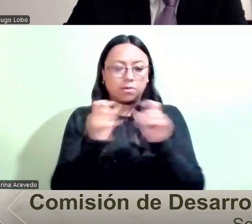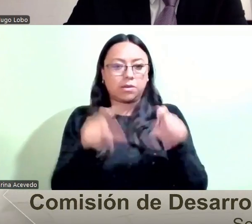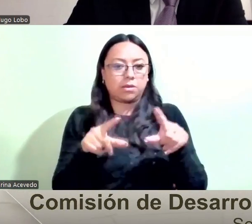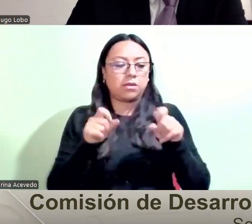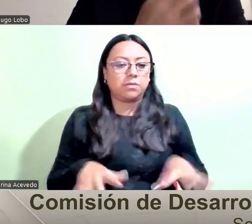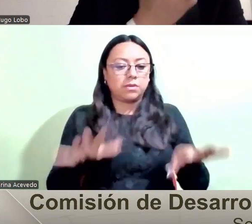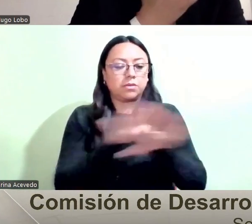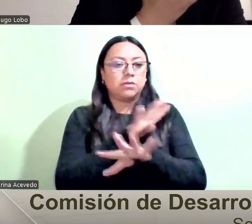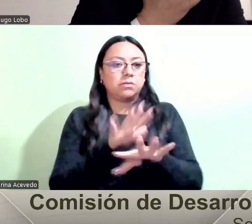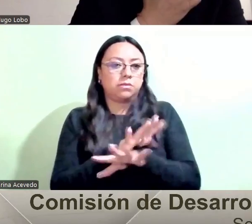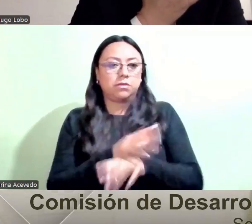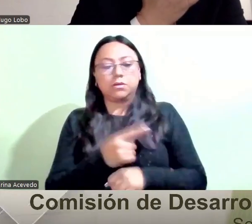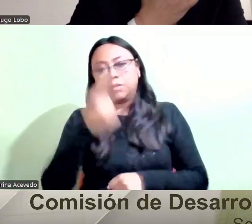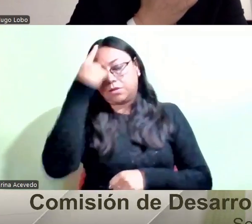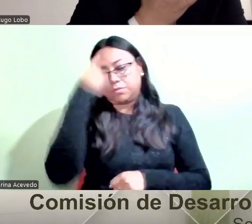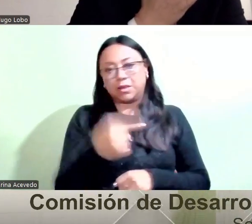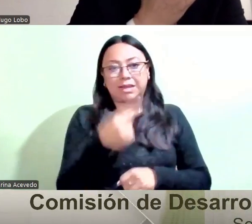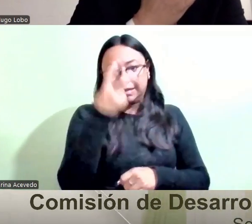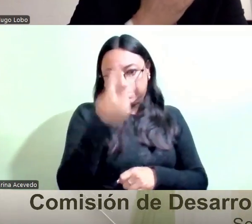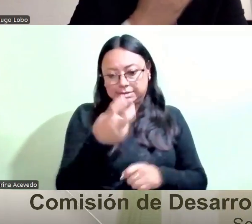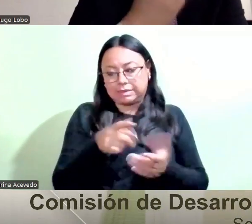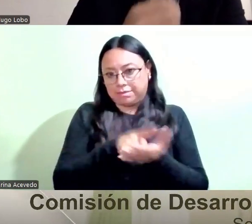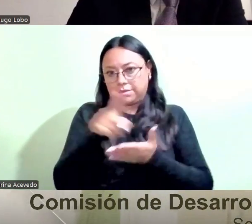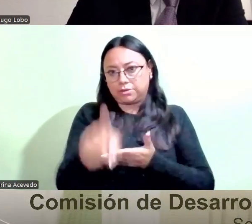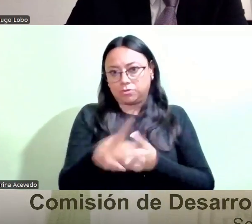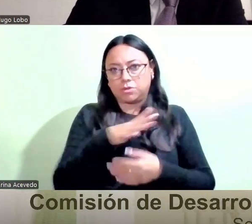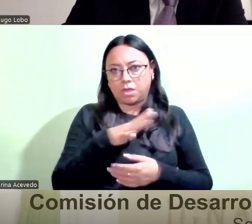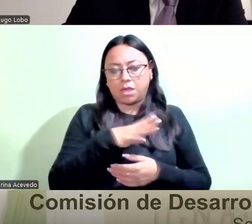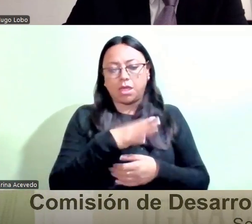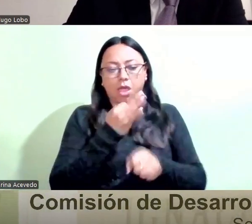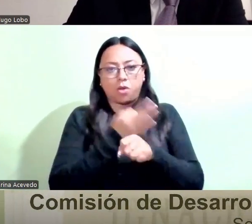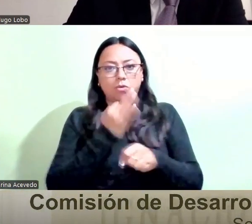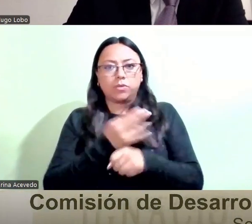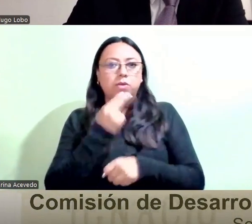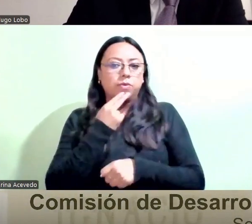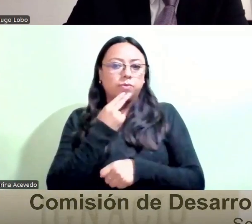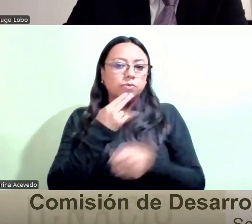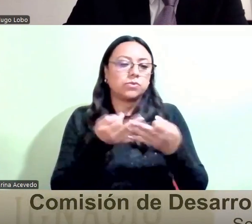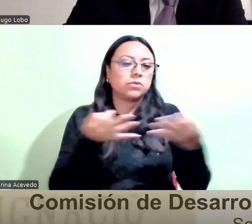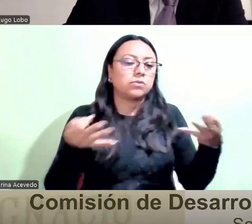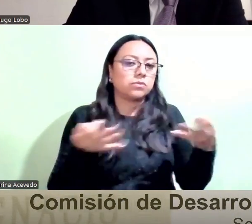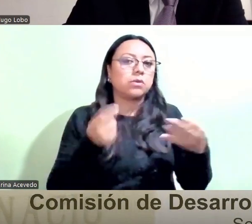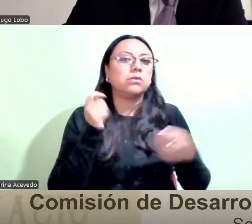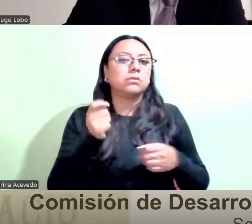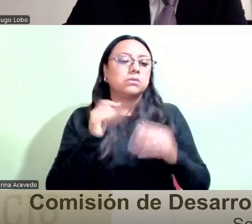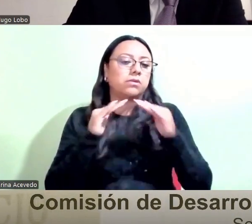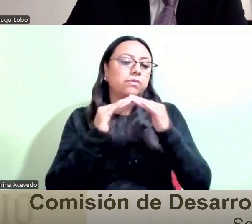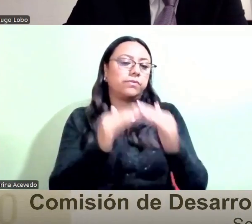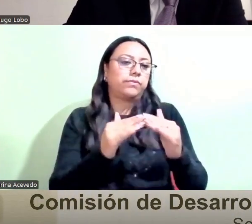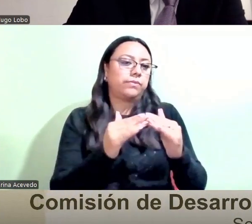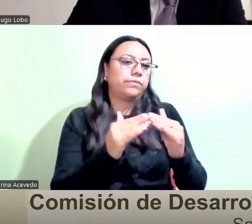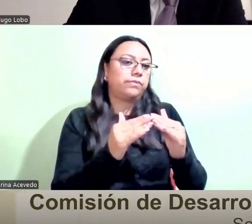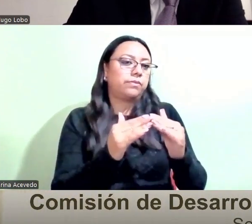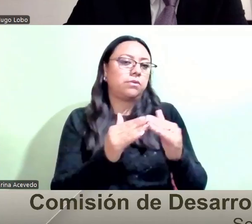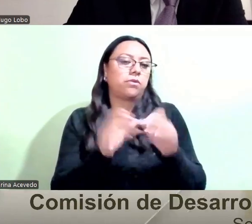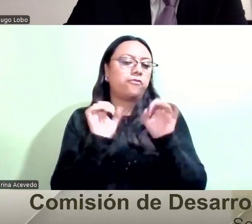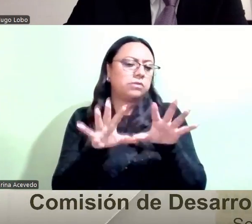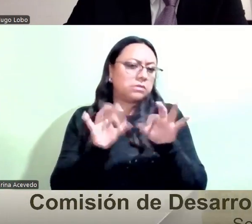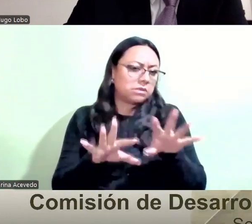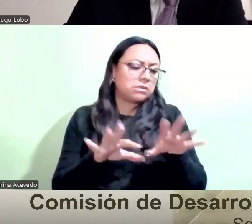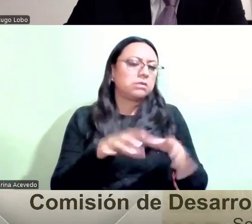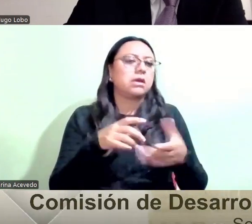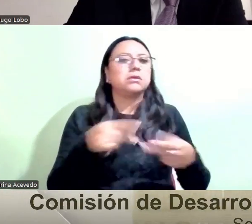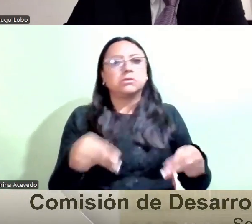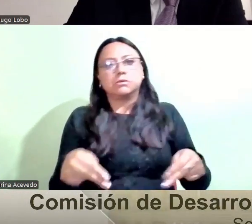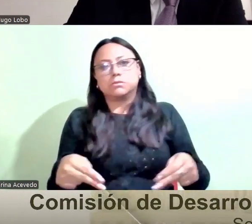el efecto al cual el inmueble de referencia, que tiene un uso de suelo actual habitacional, oficinas, comercio y servicio de 3